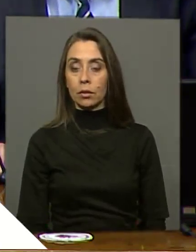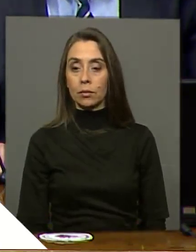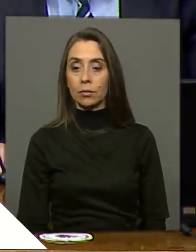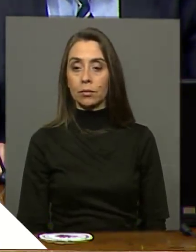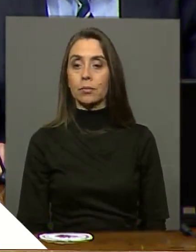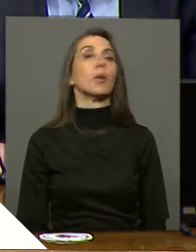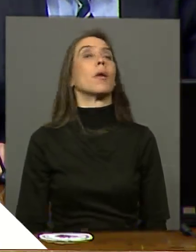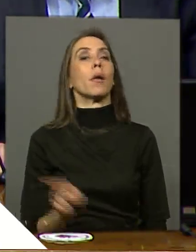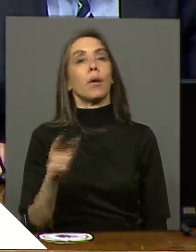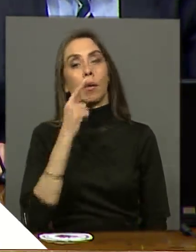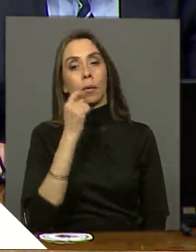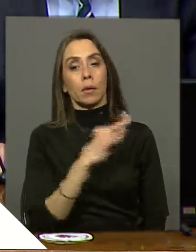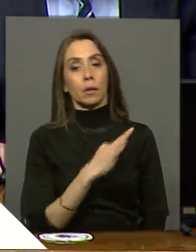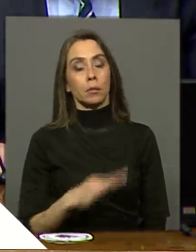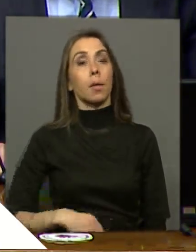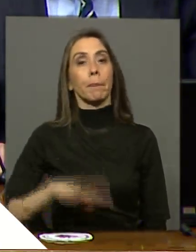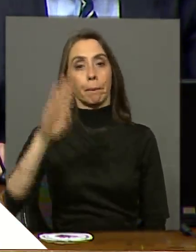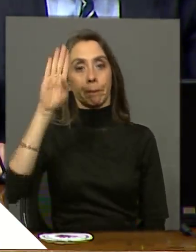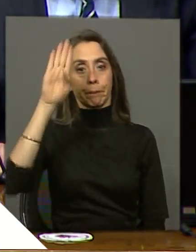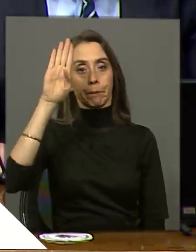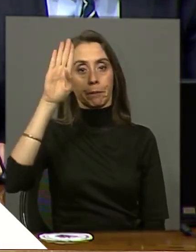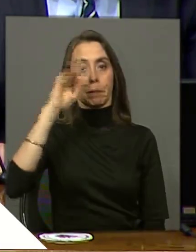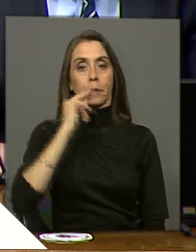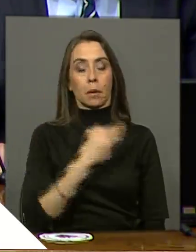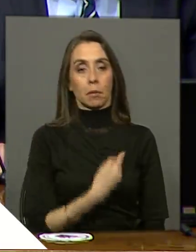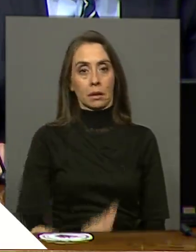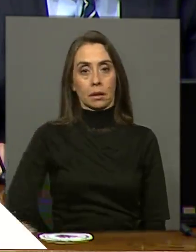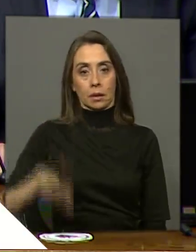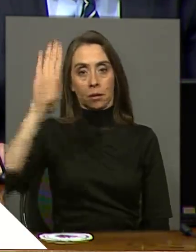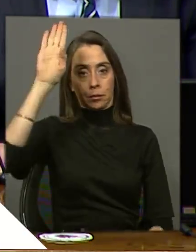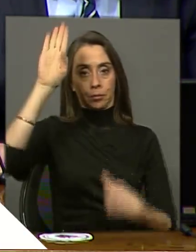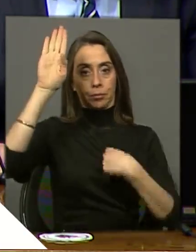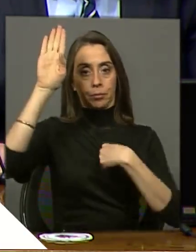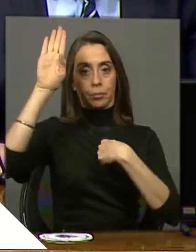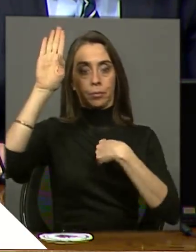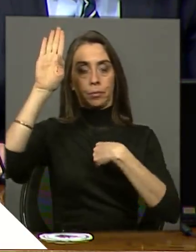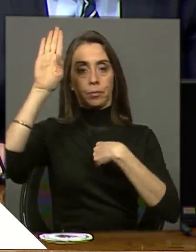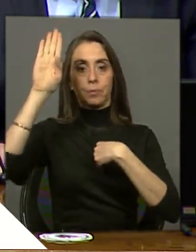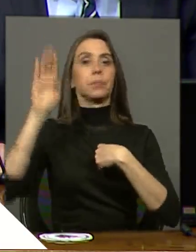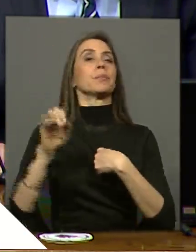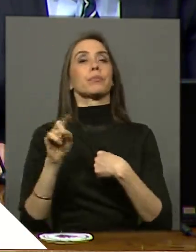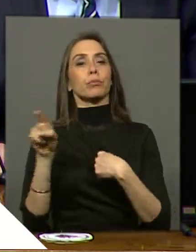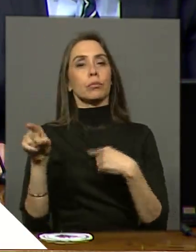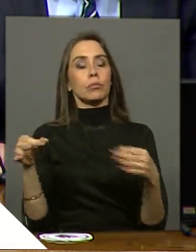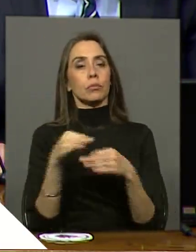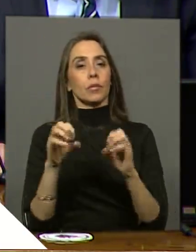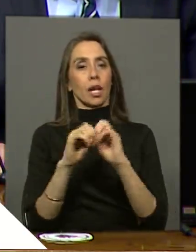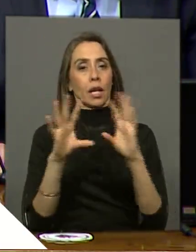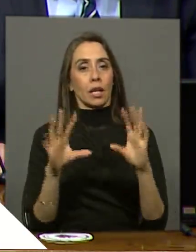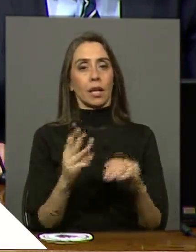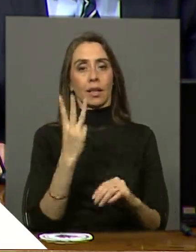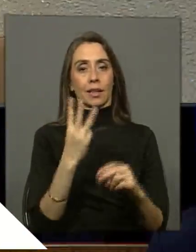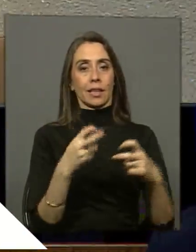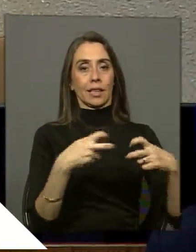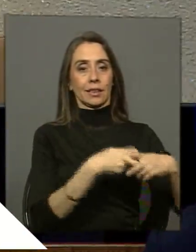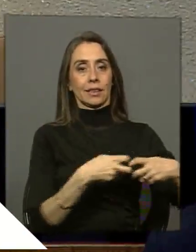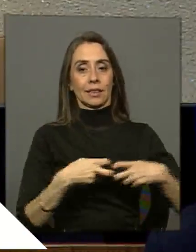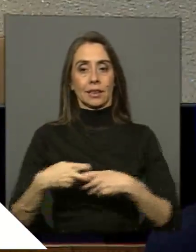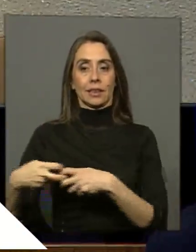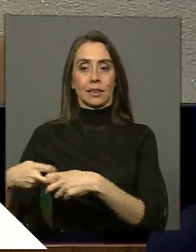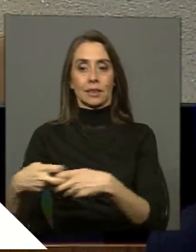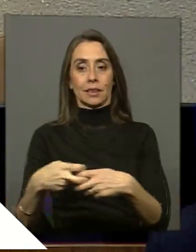Con la palabra el diputado. Presidente, presidente, presidente, acá. Aclarele usted que los tres sindicatos, los tres